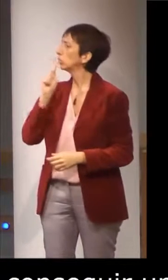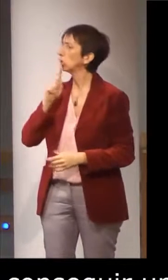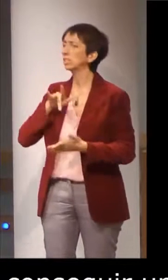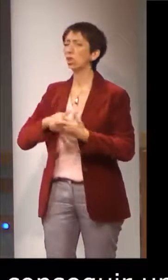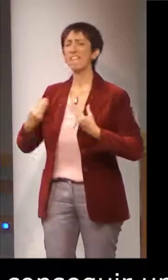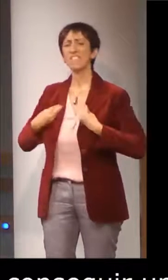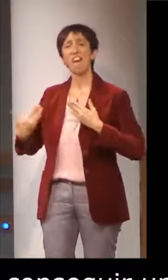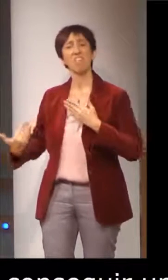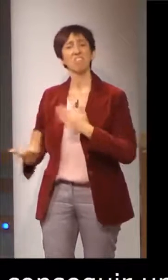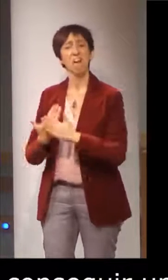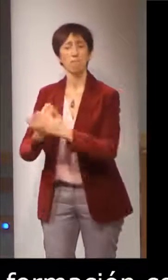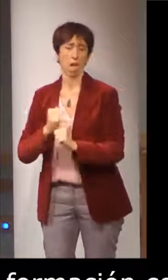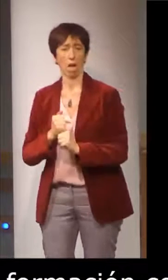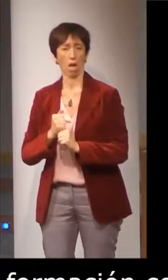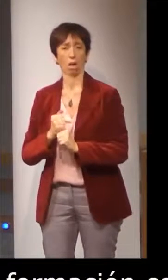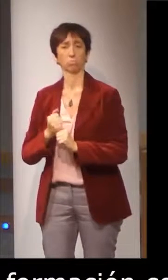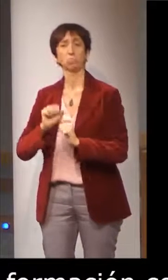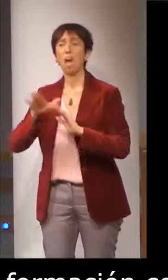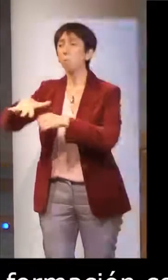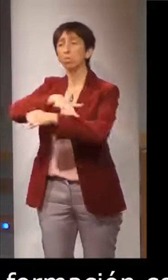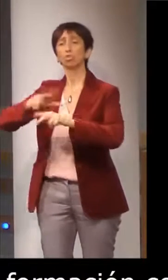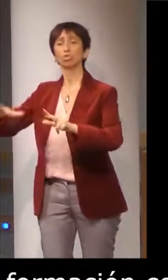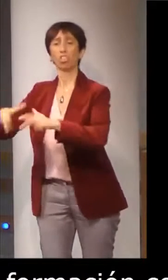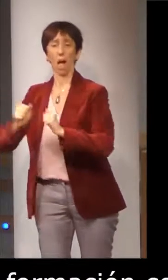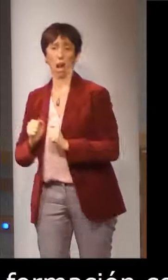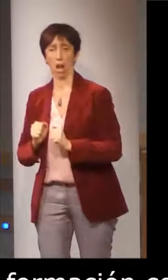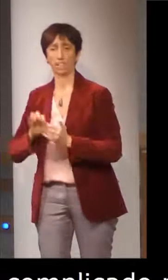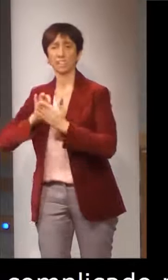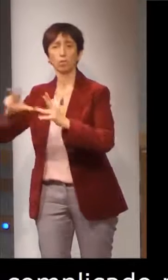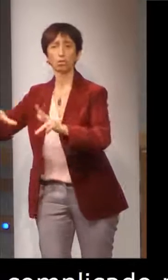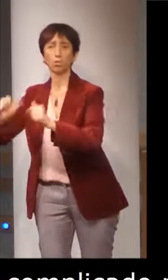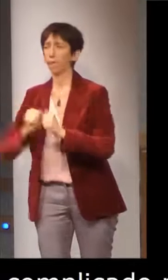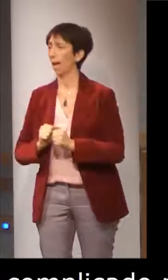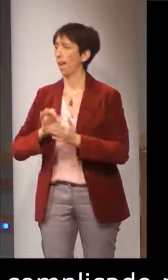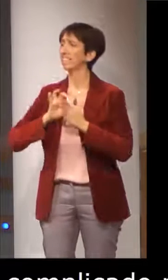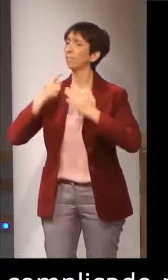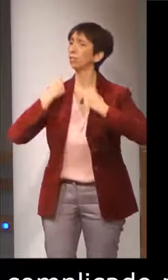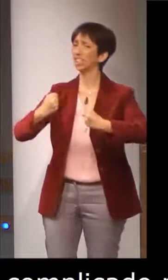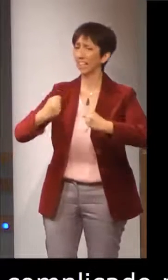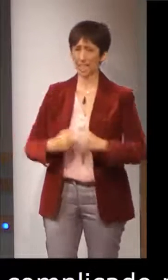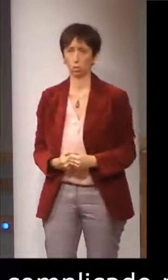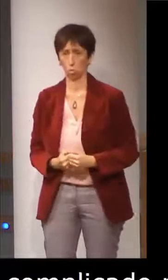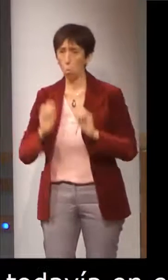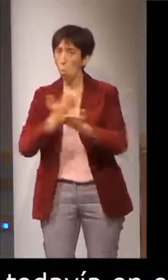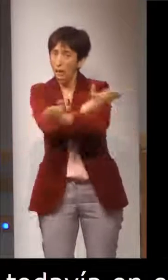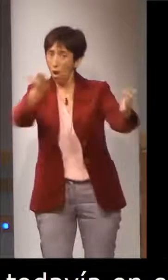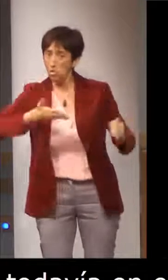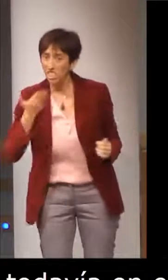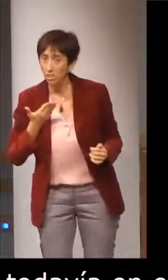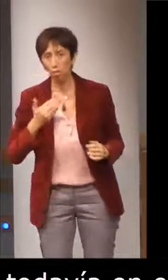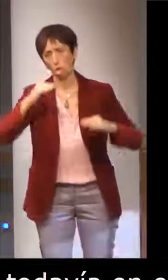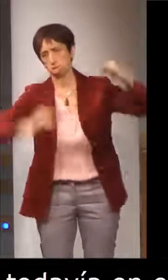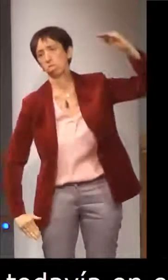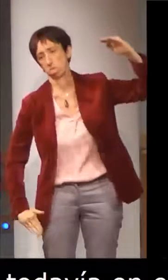sordas todavía en el día de hoy y en nuestro día a día en el ámbito social, en los servicios sociales y